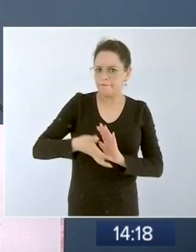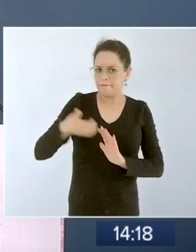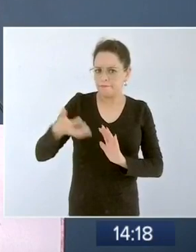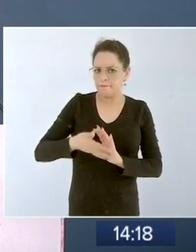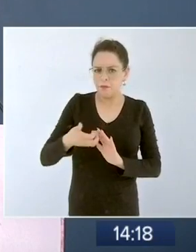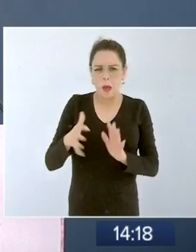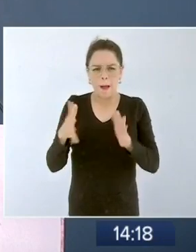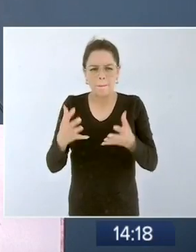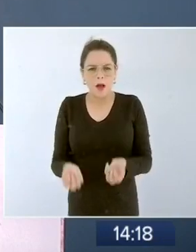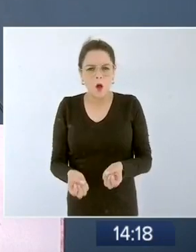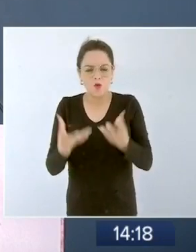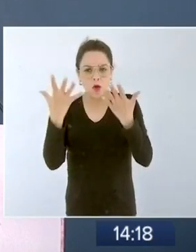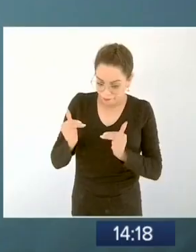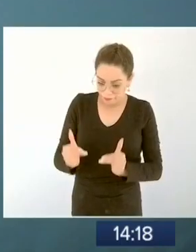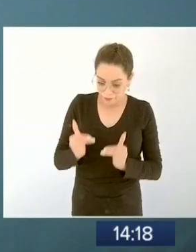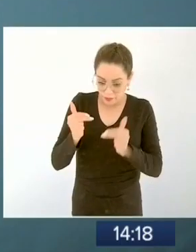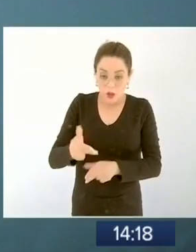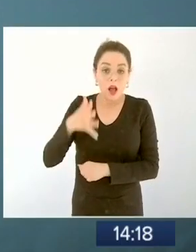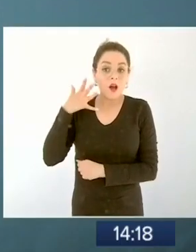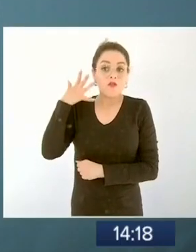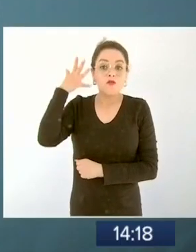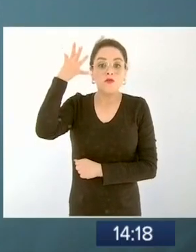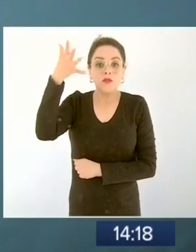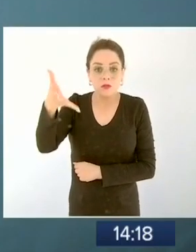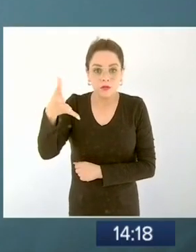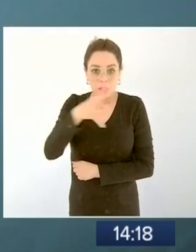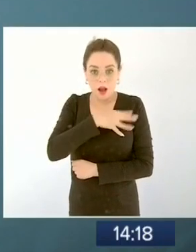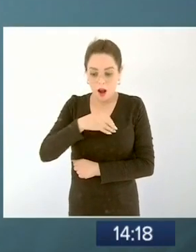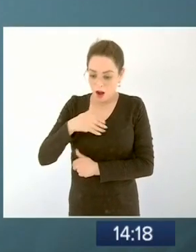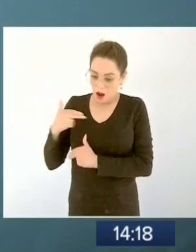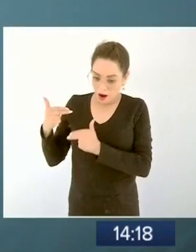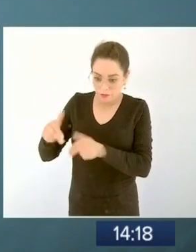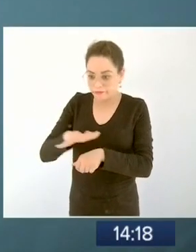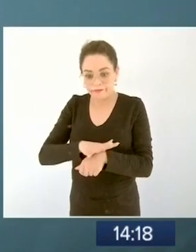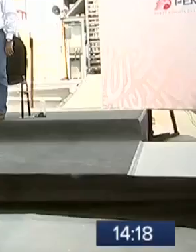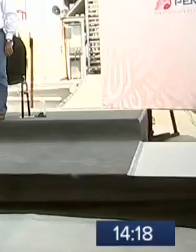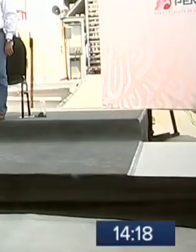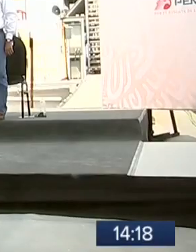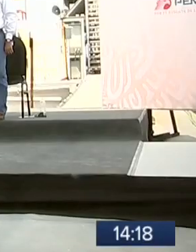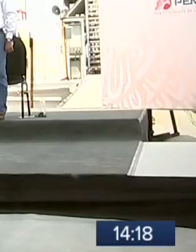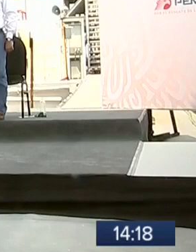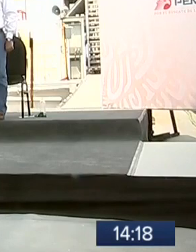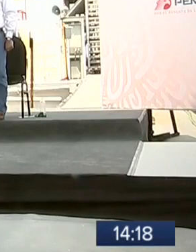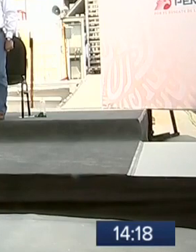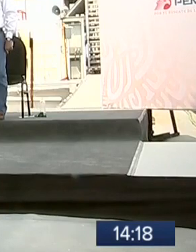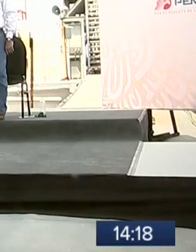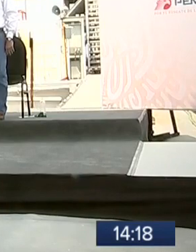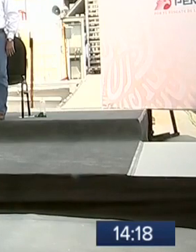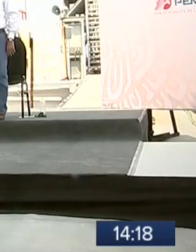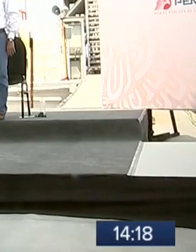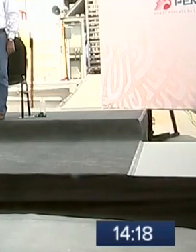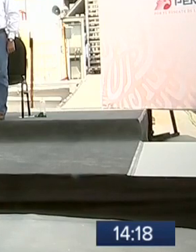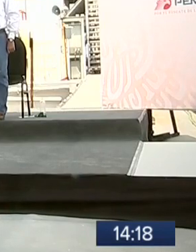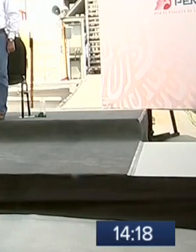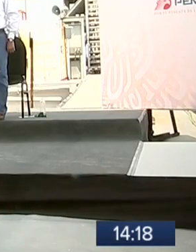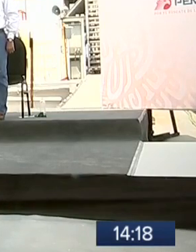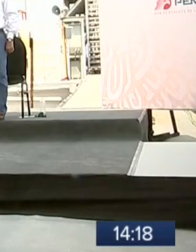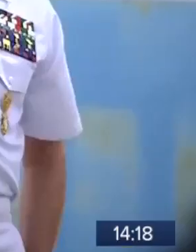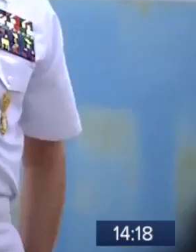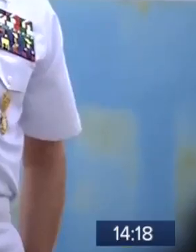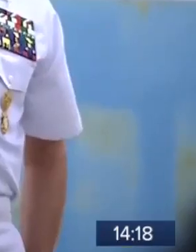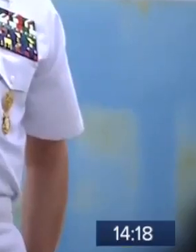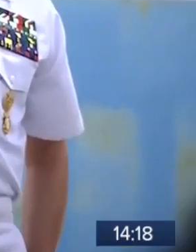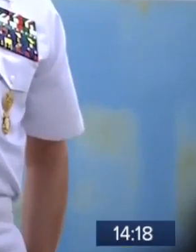será utilizada como complemento de pruebas ante el Consejo de la Judicatura Federal en el recurso de impugnación presentado por su